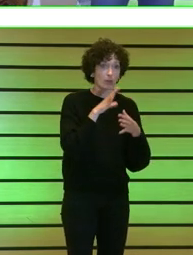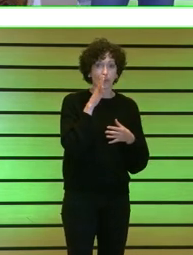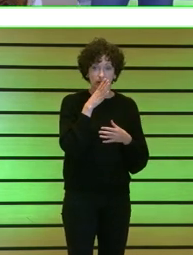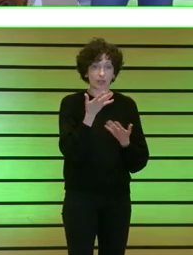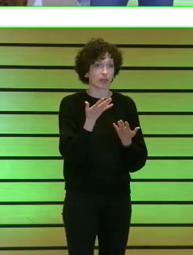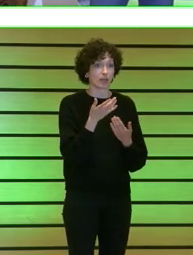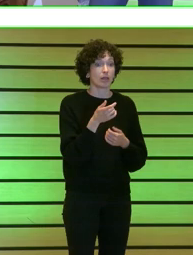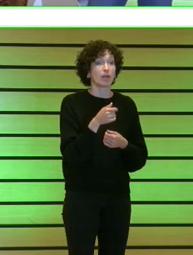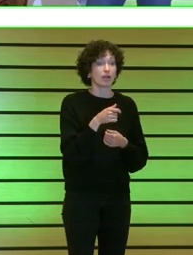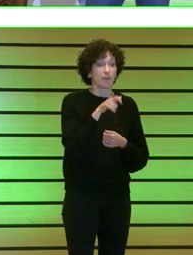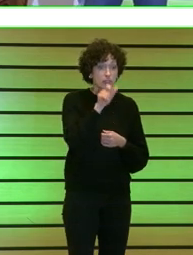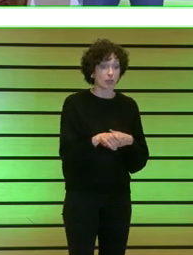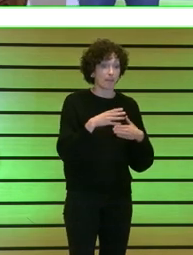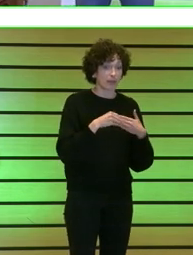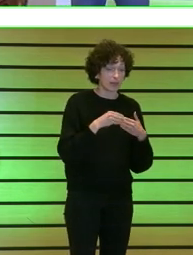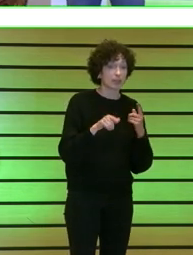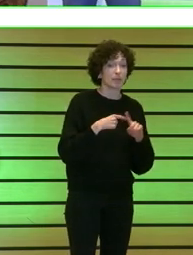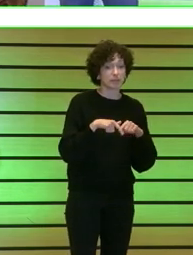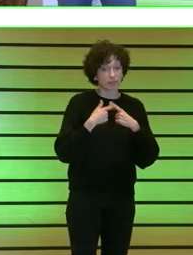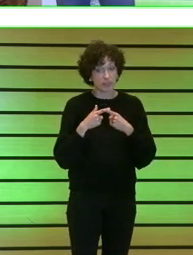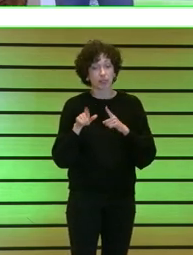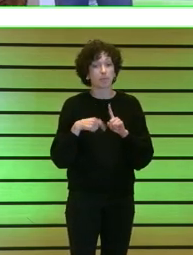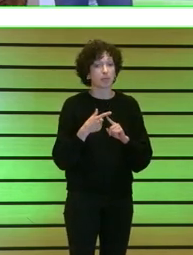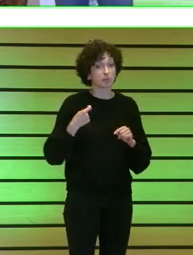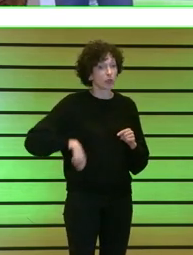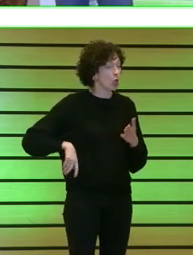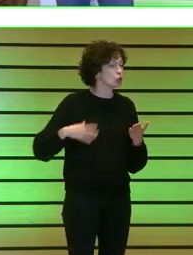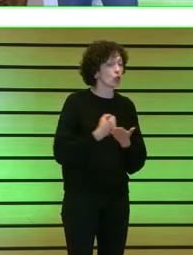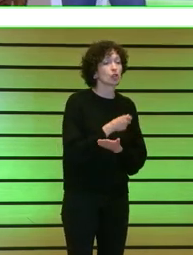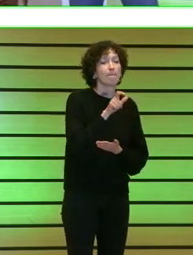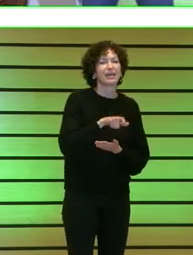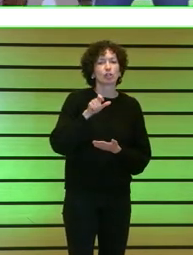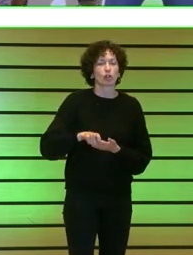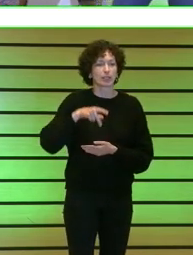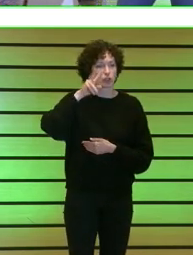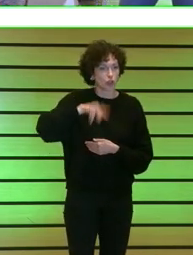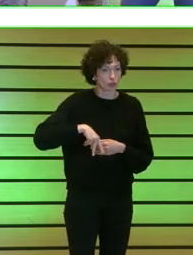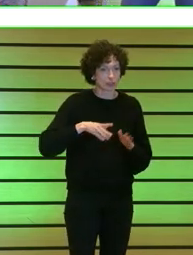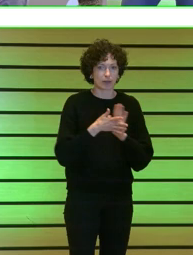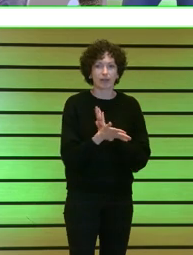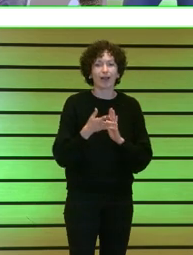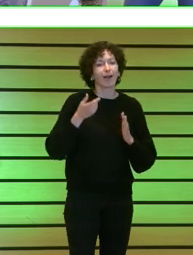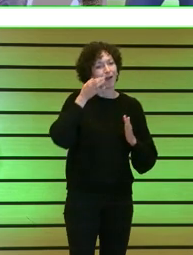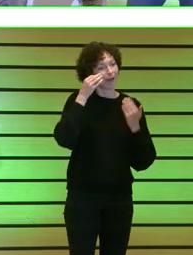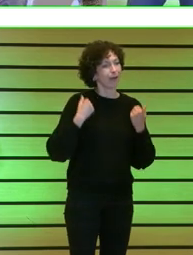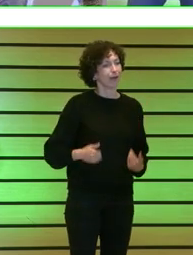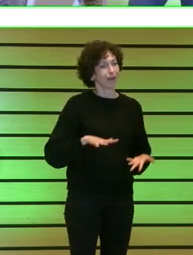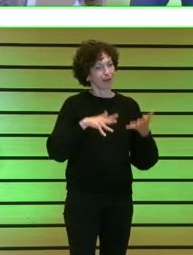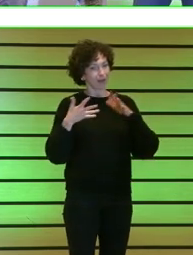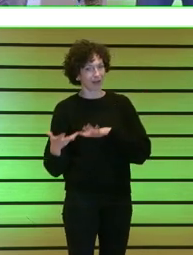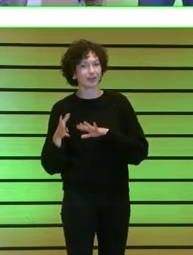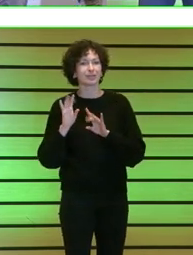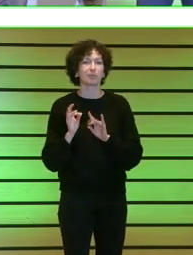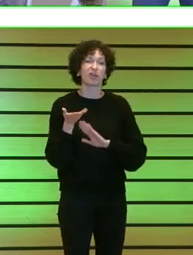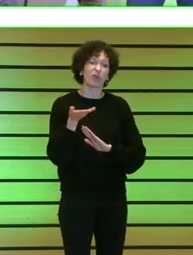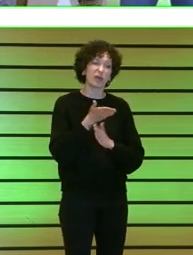persona es el paciente como la familia como el profesional Entonces no me vale De nada humanizar y dejar al margen a una parte de las personas que